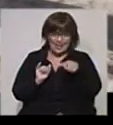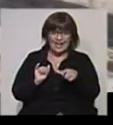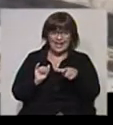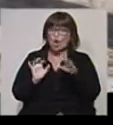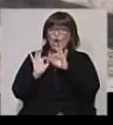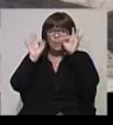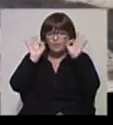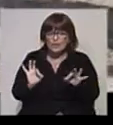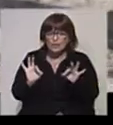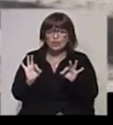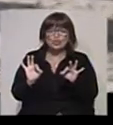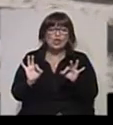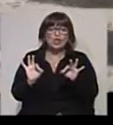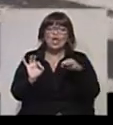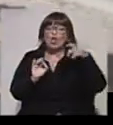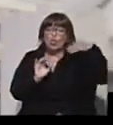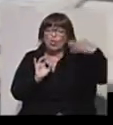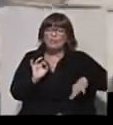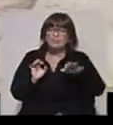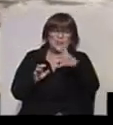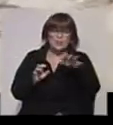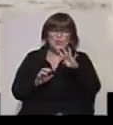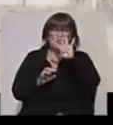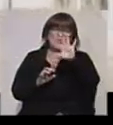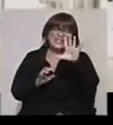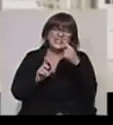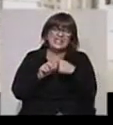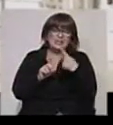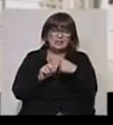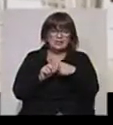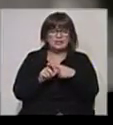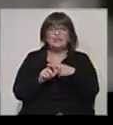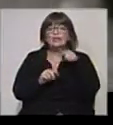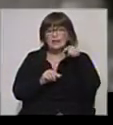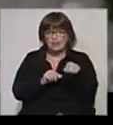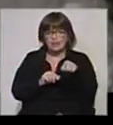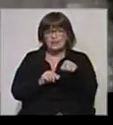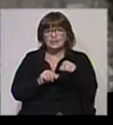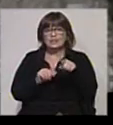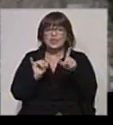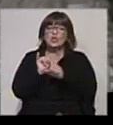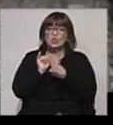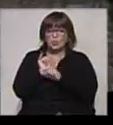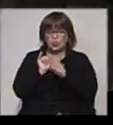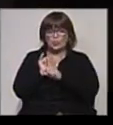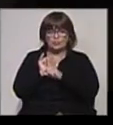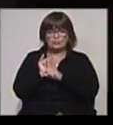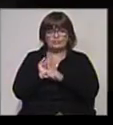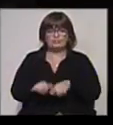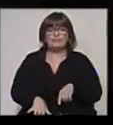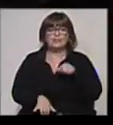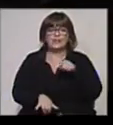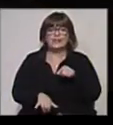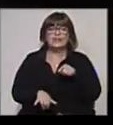entero, que es de en español, son más o menos 45 minutos, está ahí en nuestro canal de YouTube. Ahí vemos